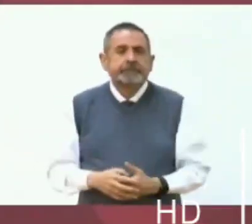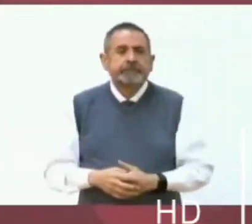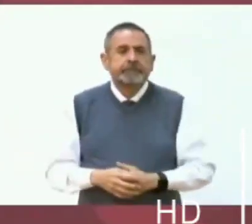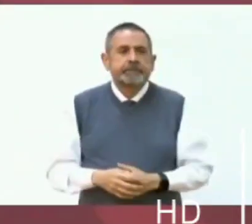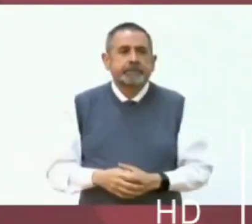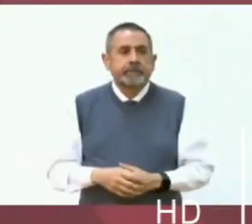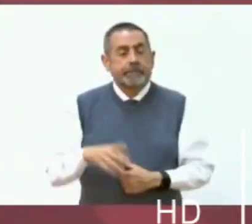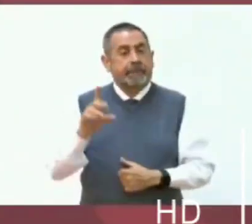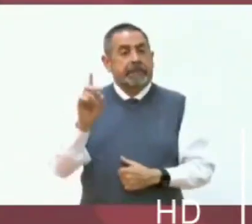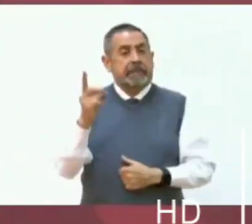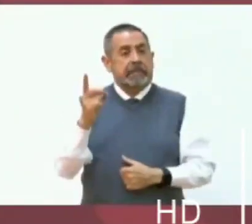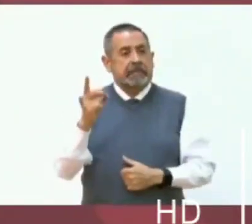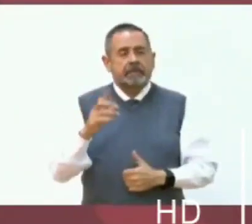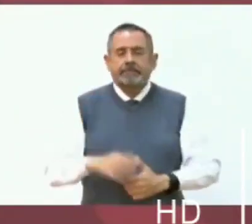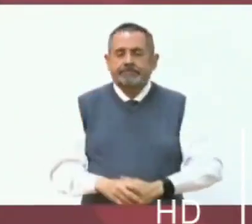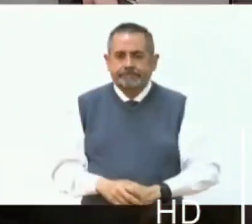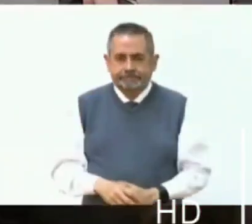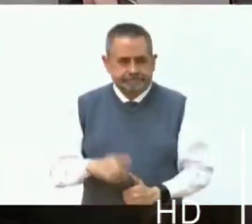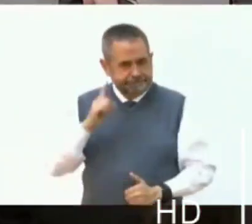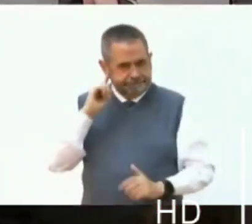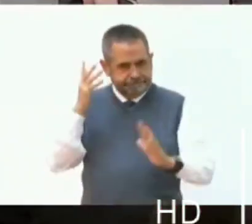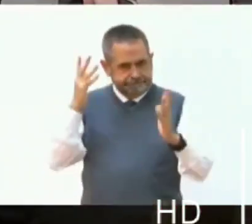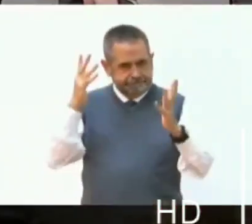En diciembre,